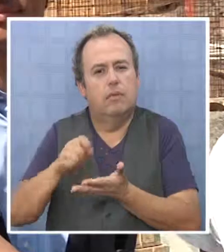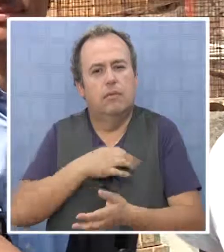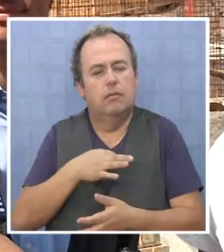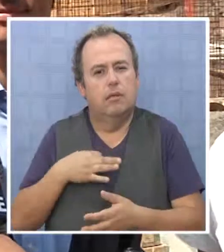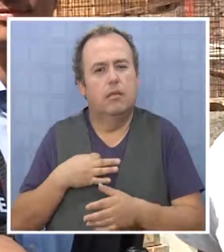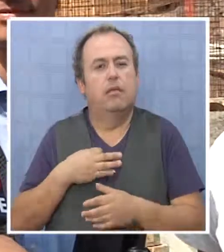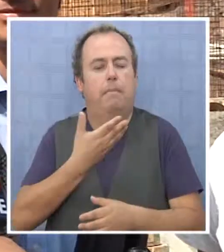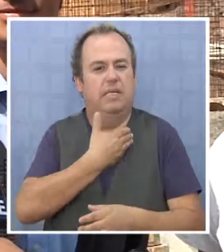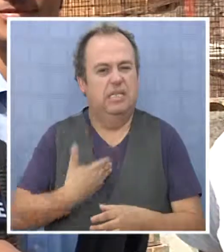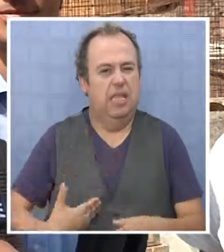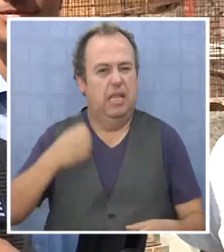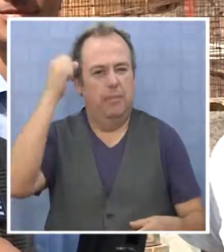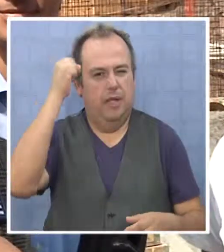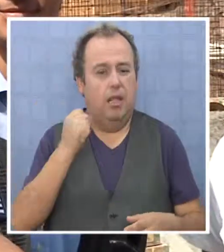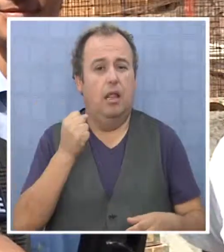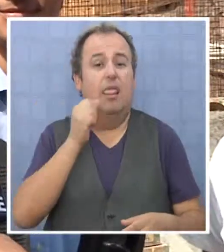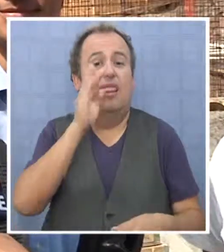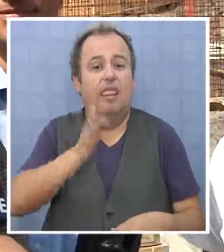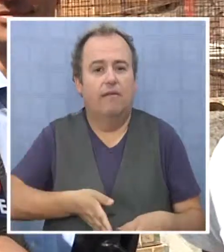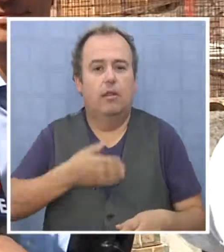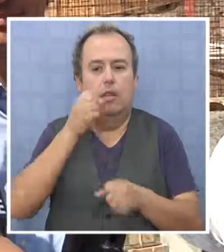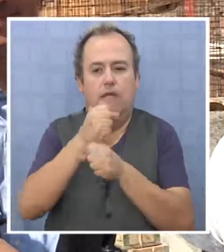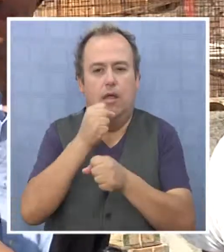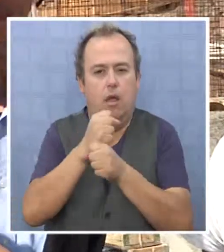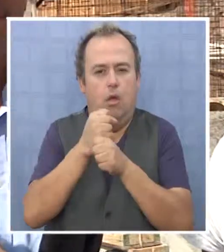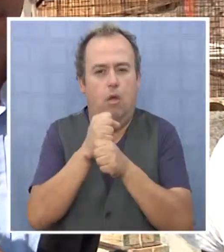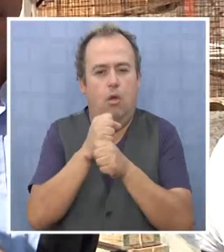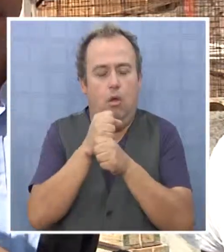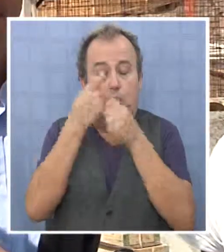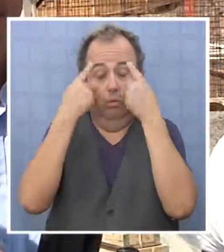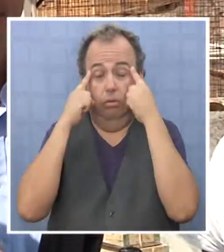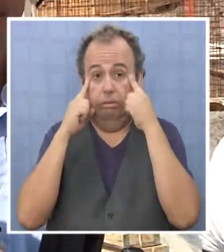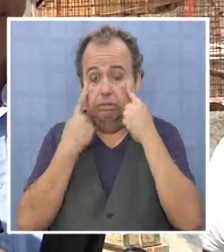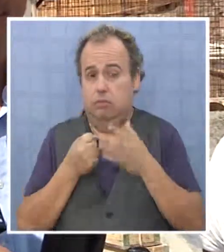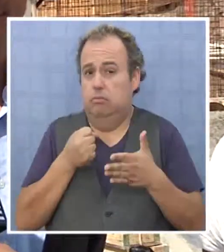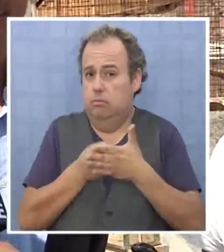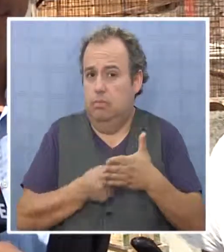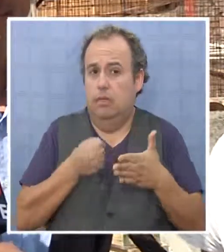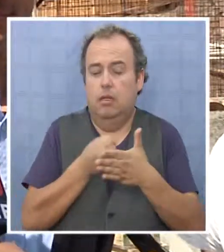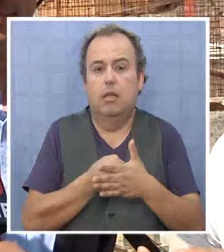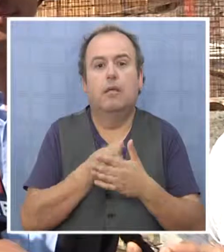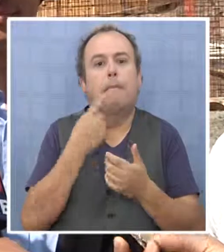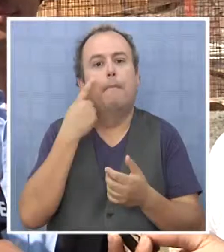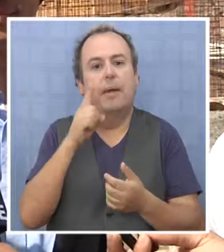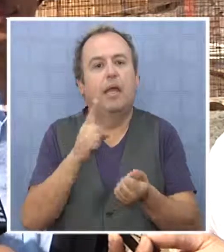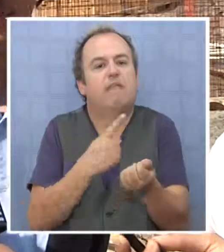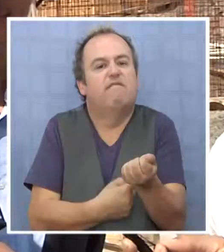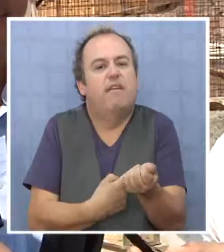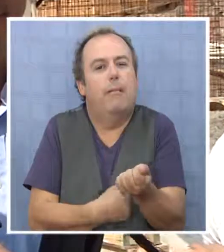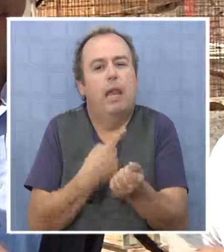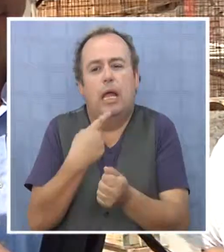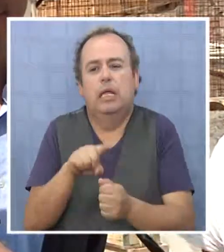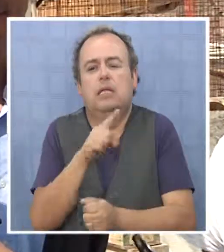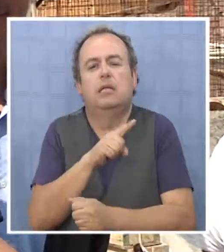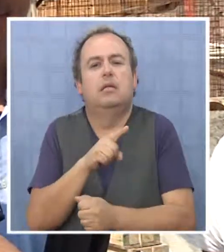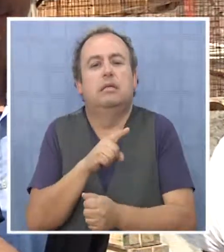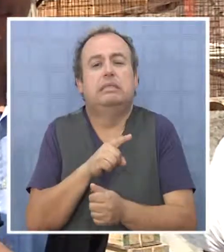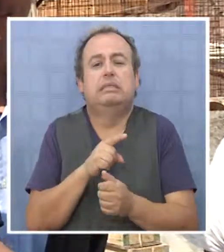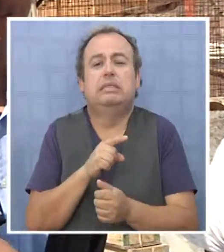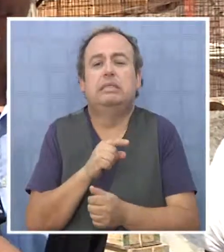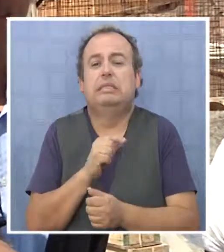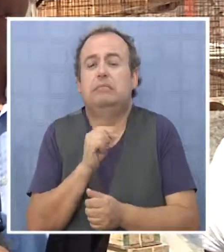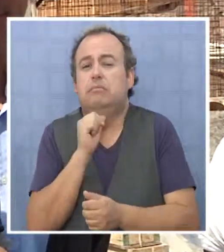Rodrigo Pérez el presidente Piñera Tenemos que trabajar duro arduamente para que las familias de escasos recursos